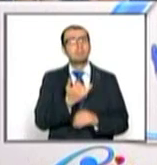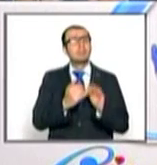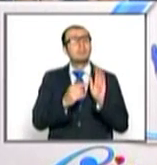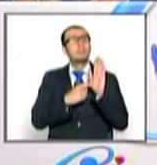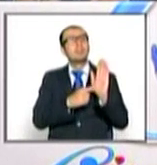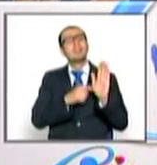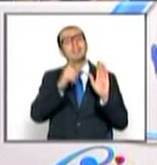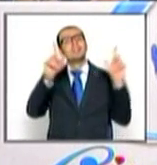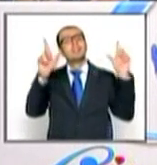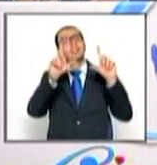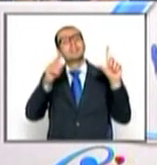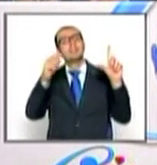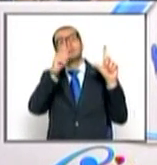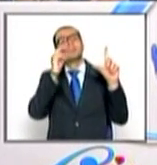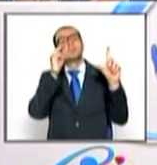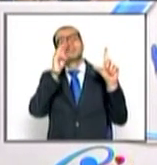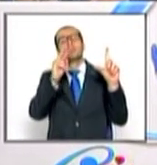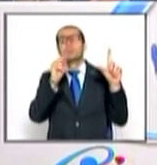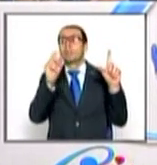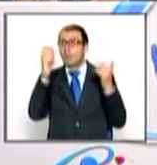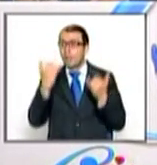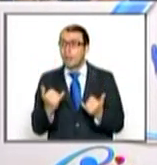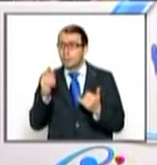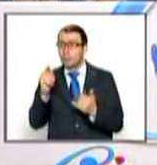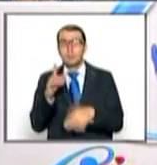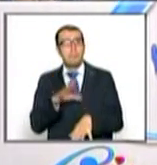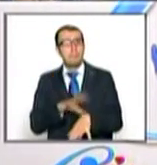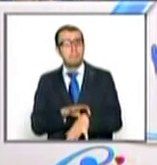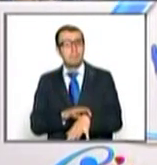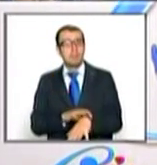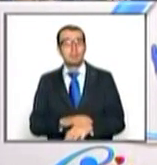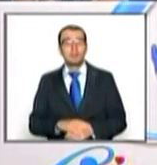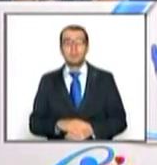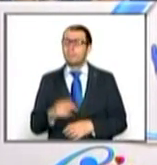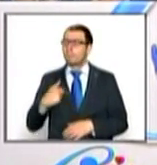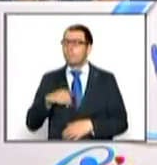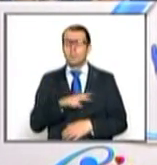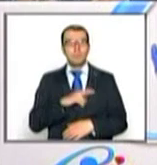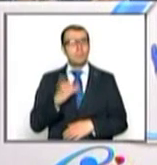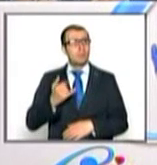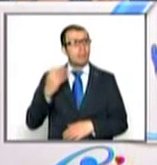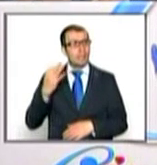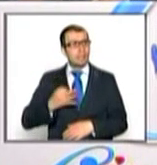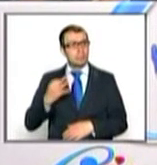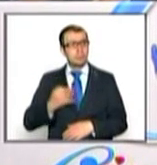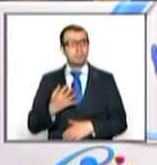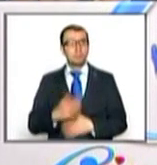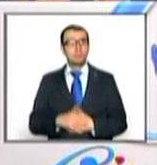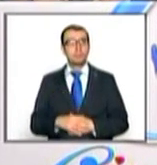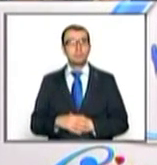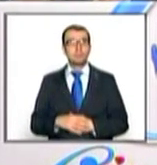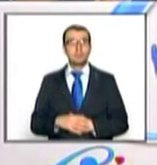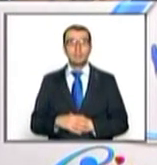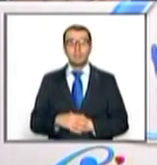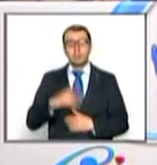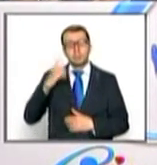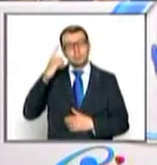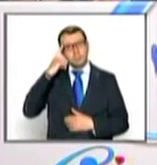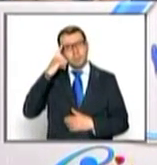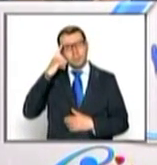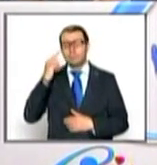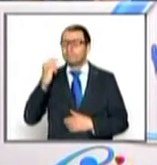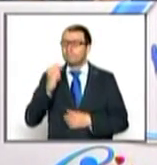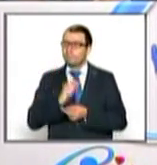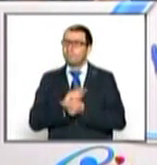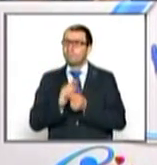esa diapositiva, cómo el médico actualmente está, o siempre hemos estado, en nuestra cabeza o nuestra formación médica,